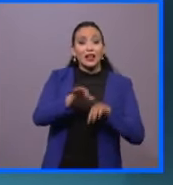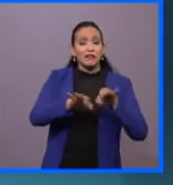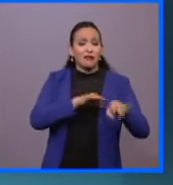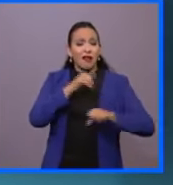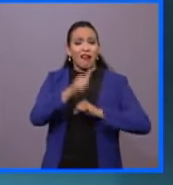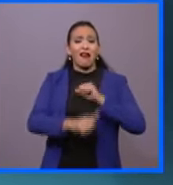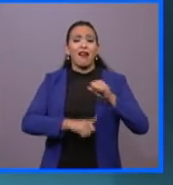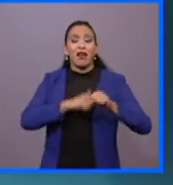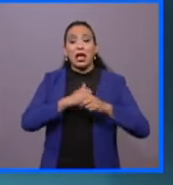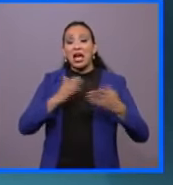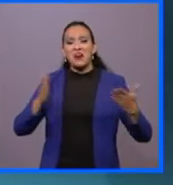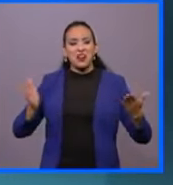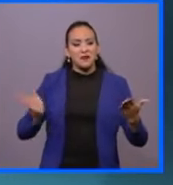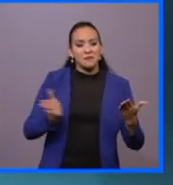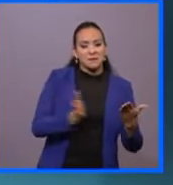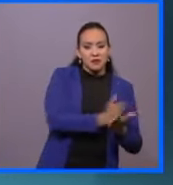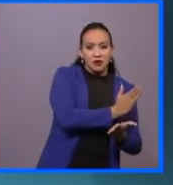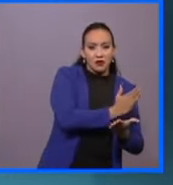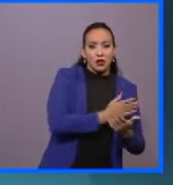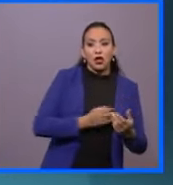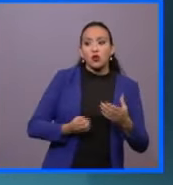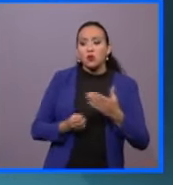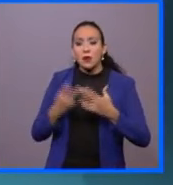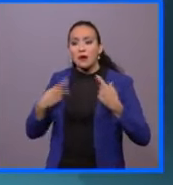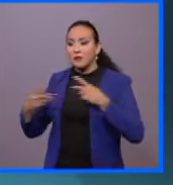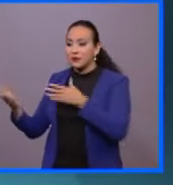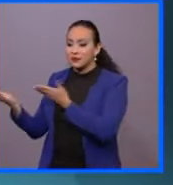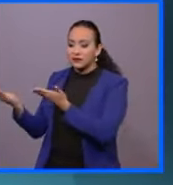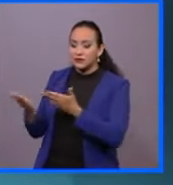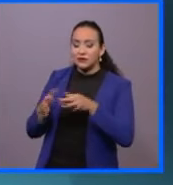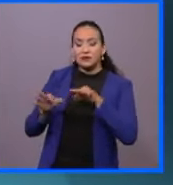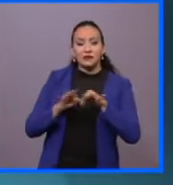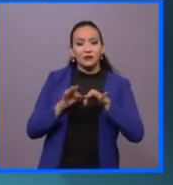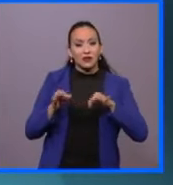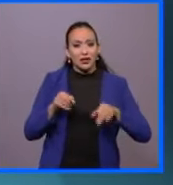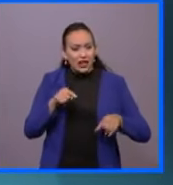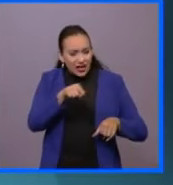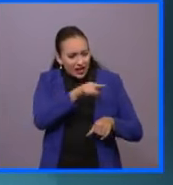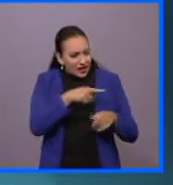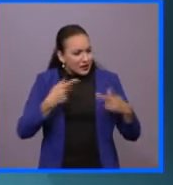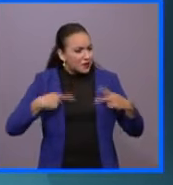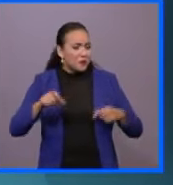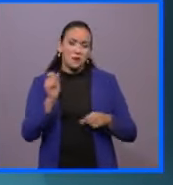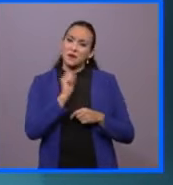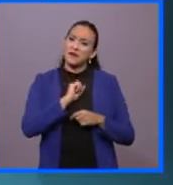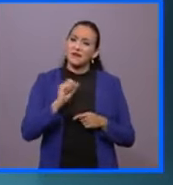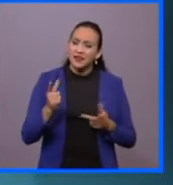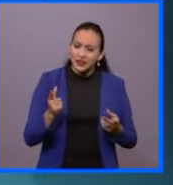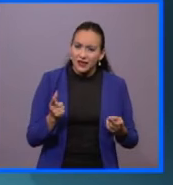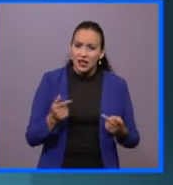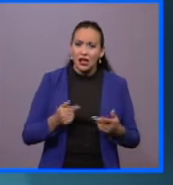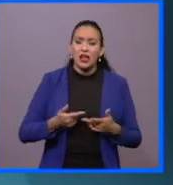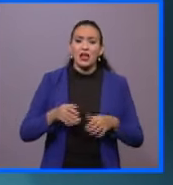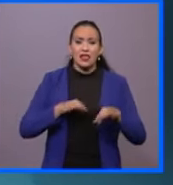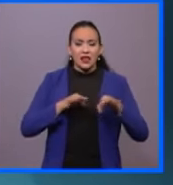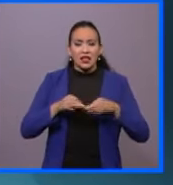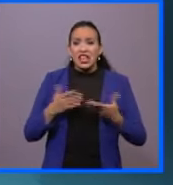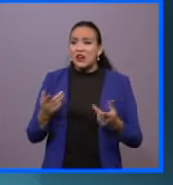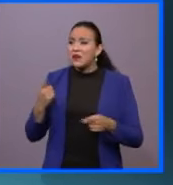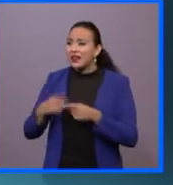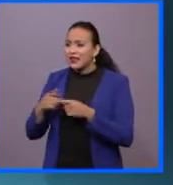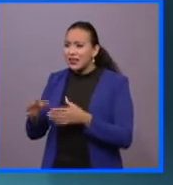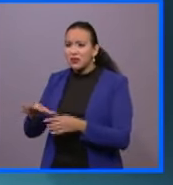compañeros juzgadores de carrera judicial a personas cuestionadas, a personas